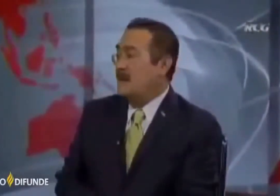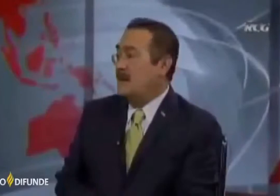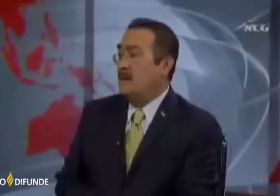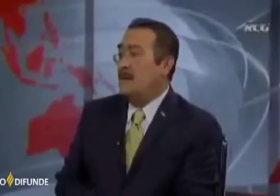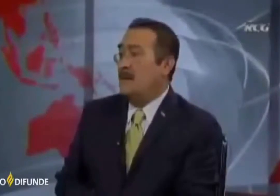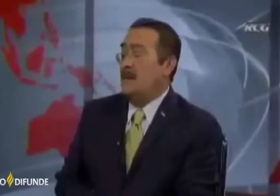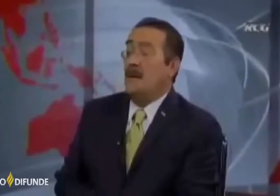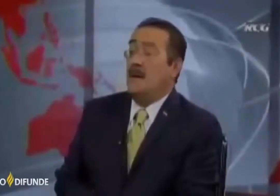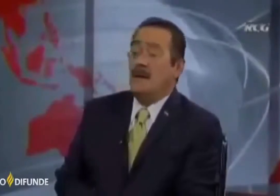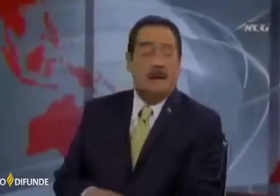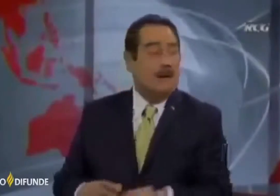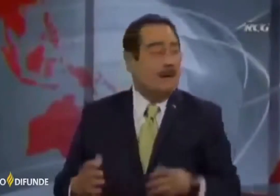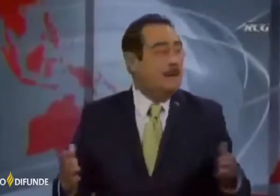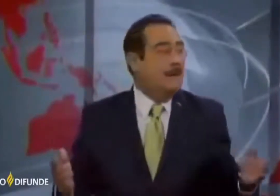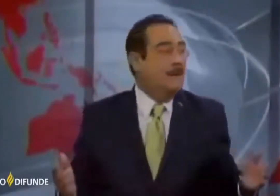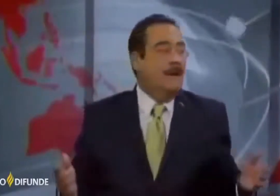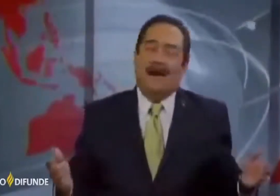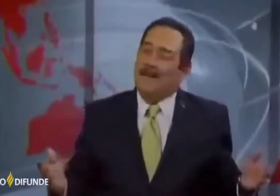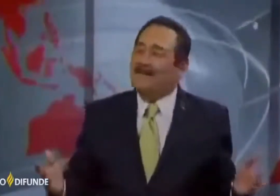aire?